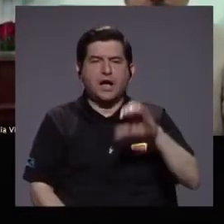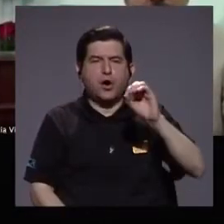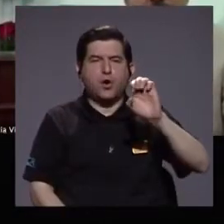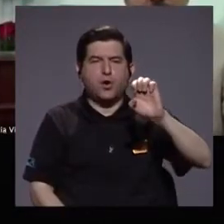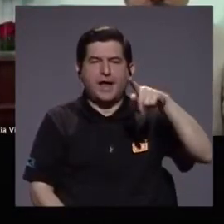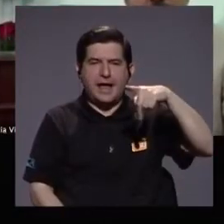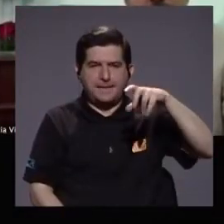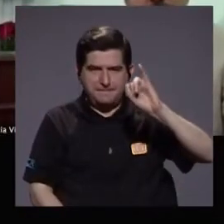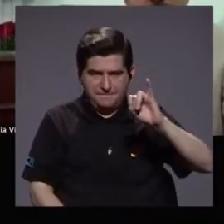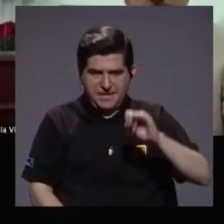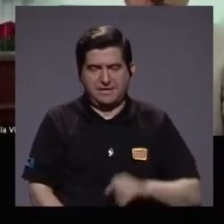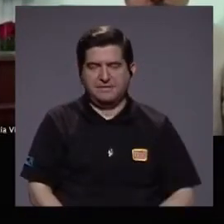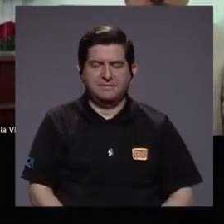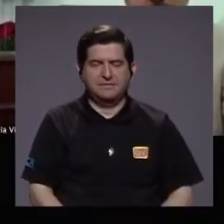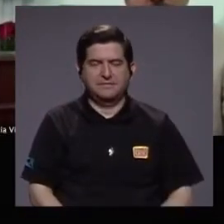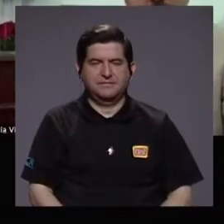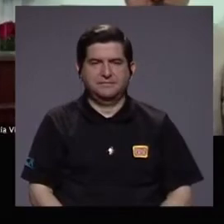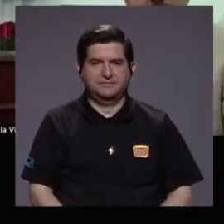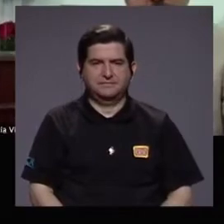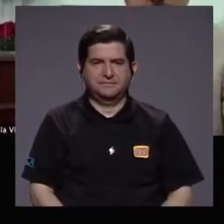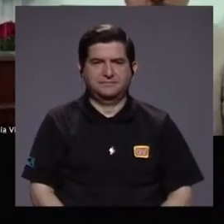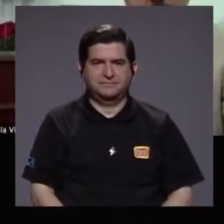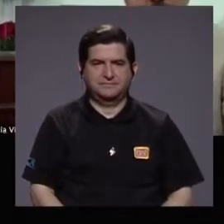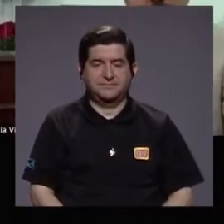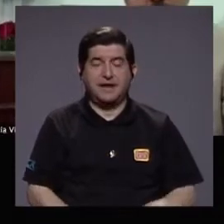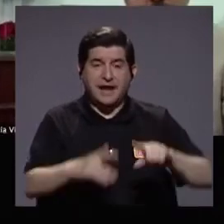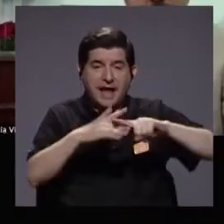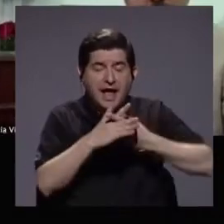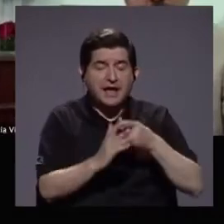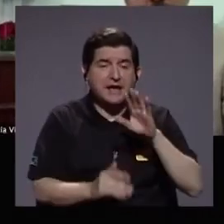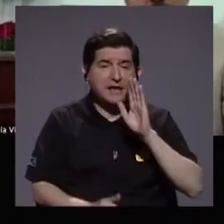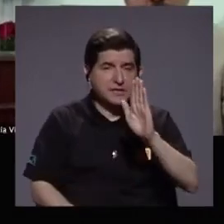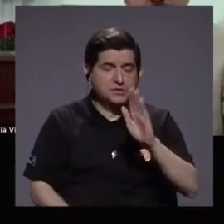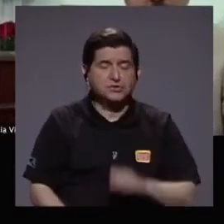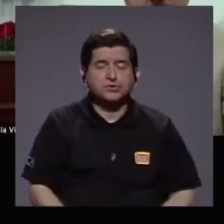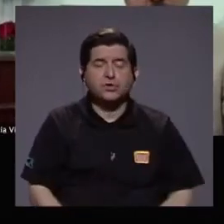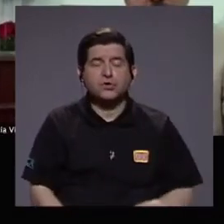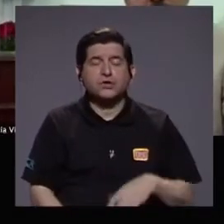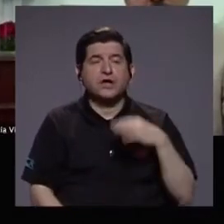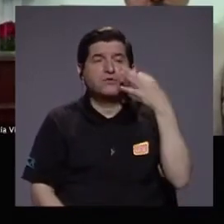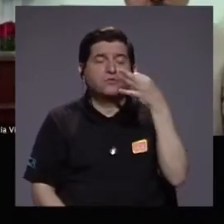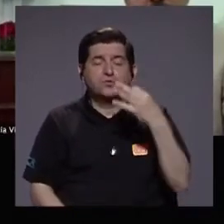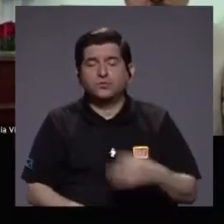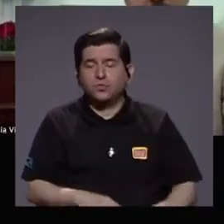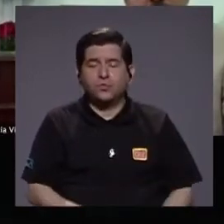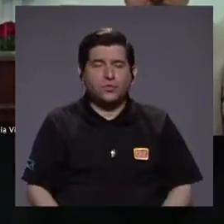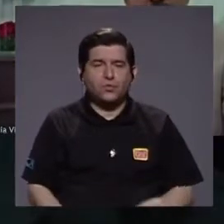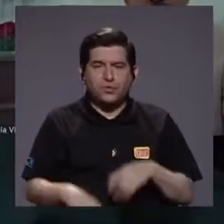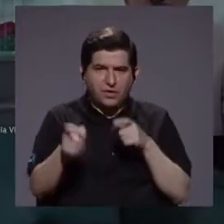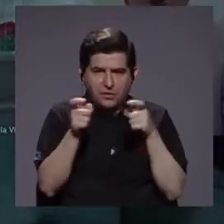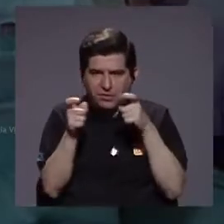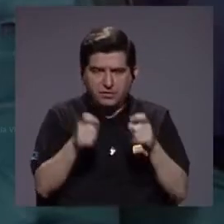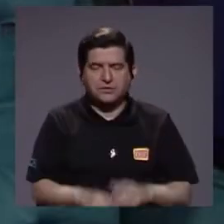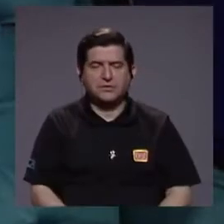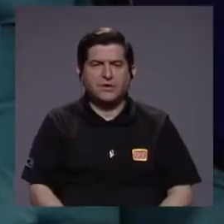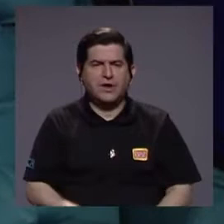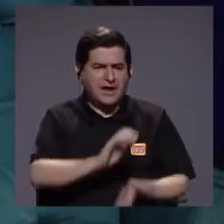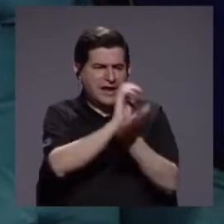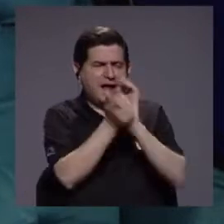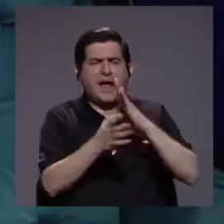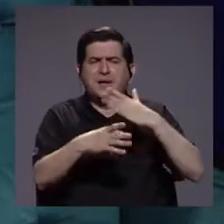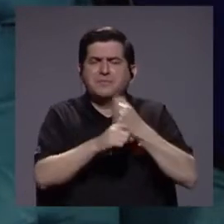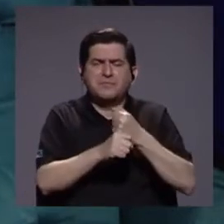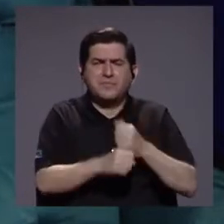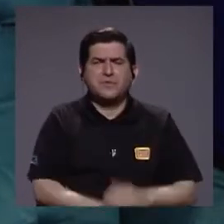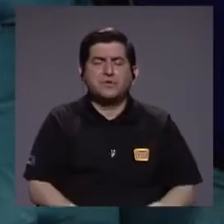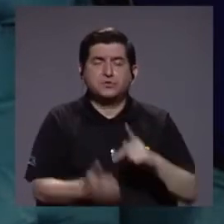de Inversiones UOEPI a inicios de su eventual gestión? ¿Y qué cambios harían en esta oficina